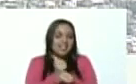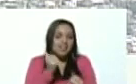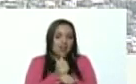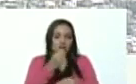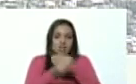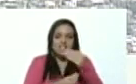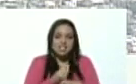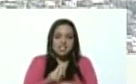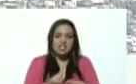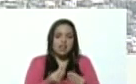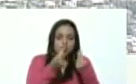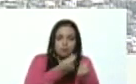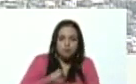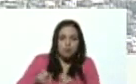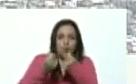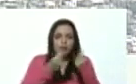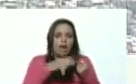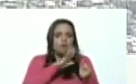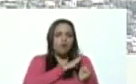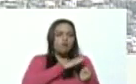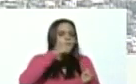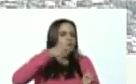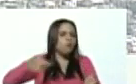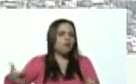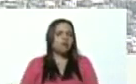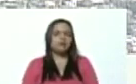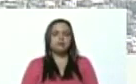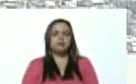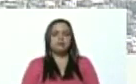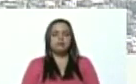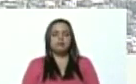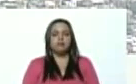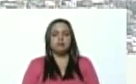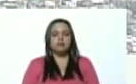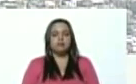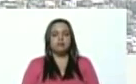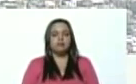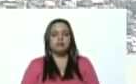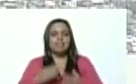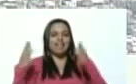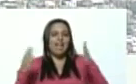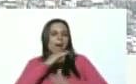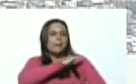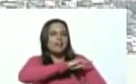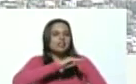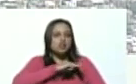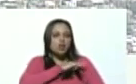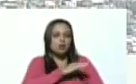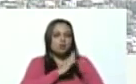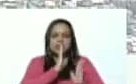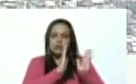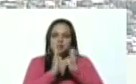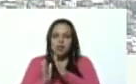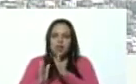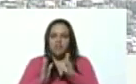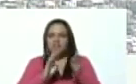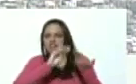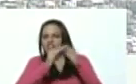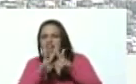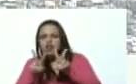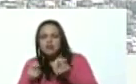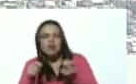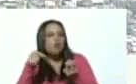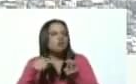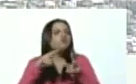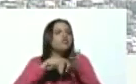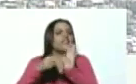la economía productiva popular. ¿Ah? Gran misión estructural. Barrio nuevo, nuevo.